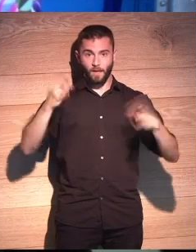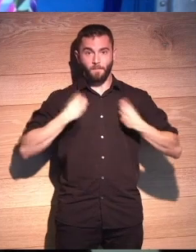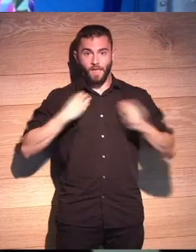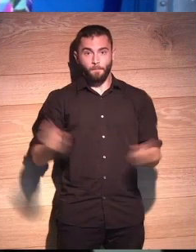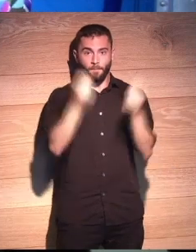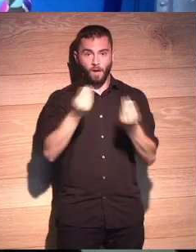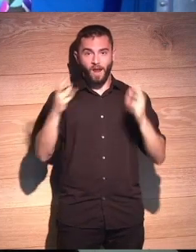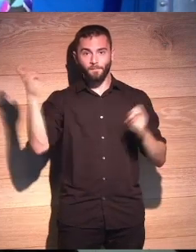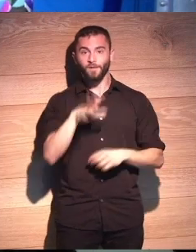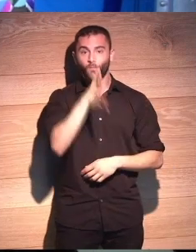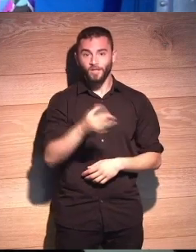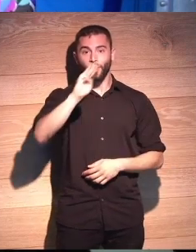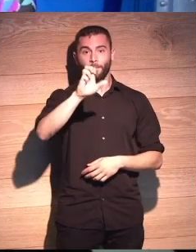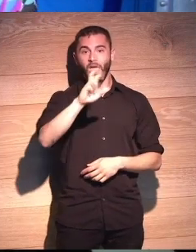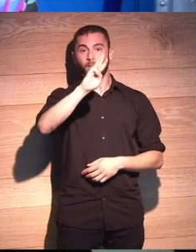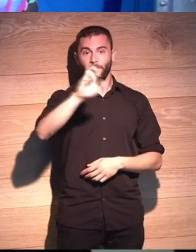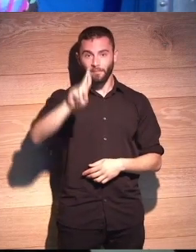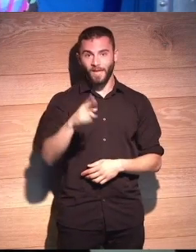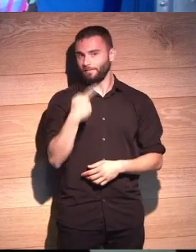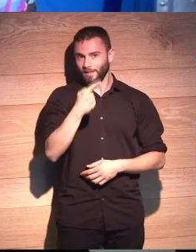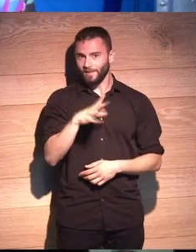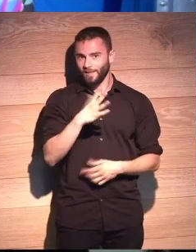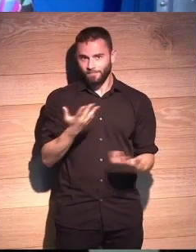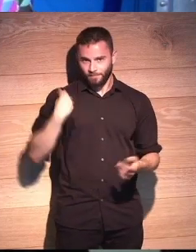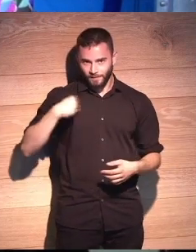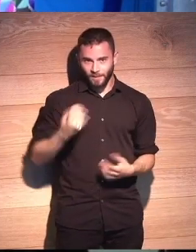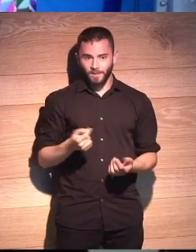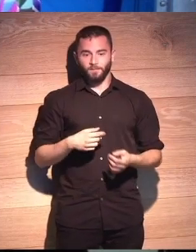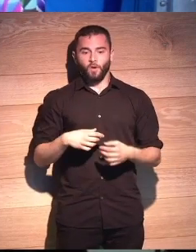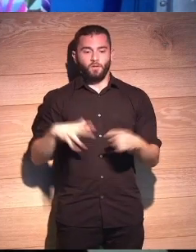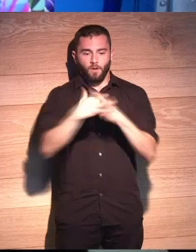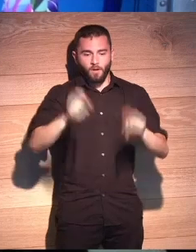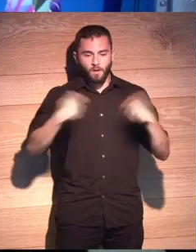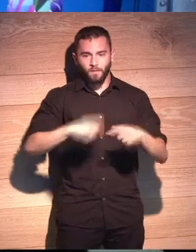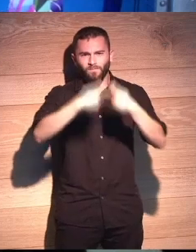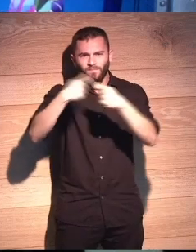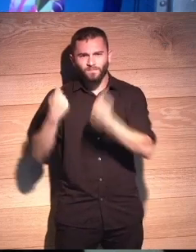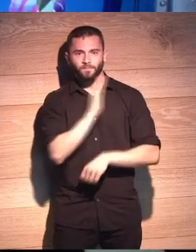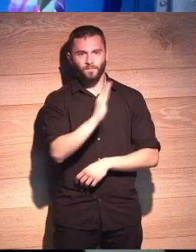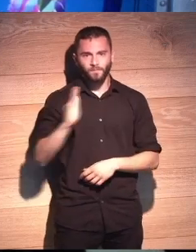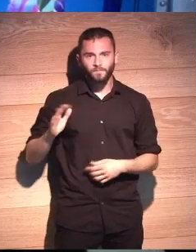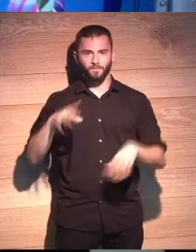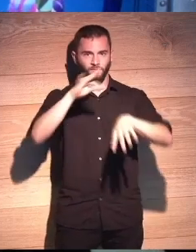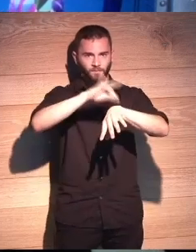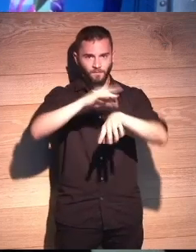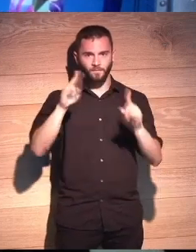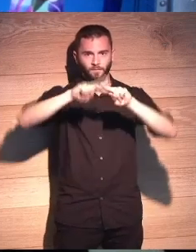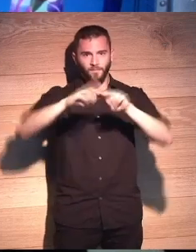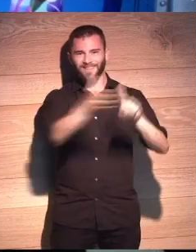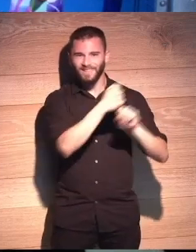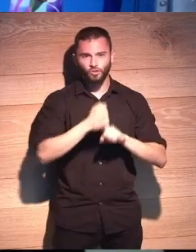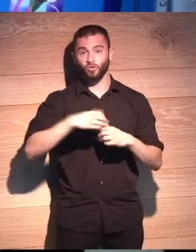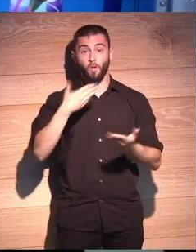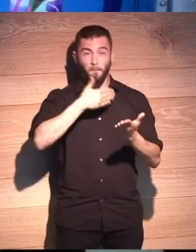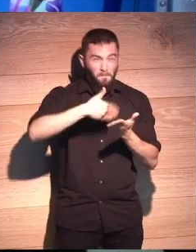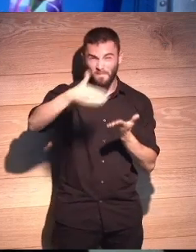Lo decía Pepe al principio, ¿no? Gestión de catástrofes naturales, diagnósticos médicos. O sea, es mil veces más rápido, millones de veces más